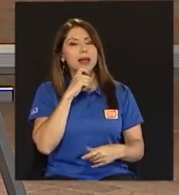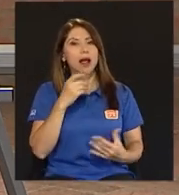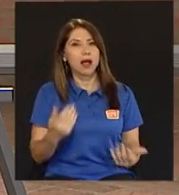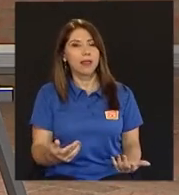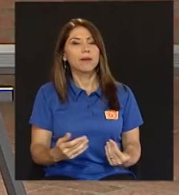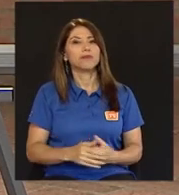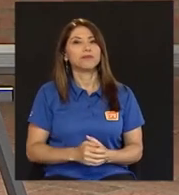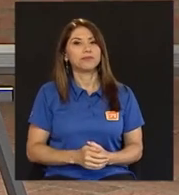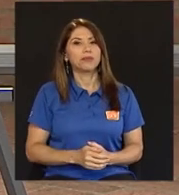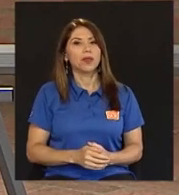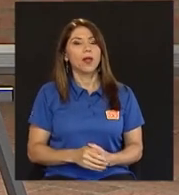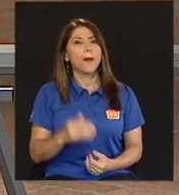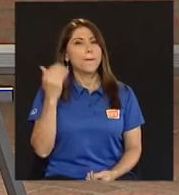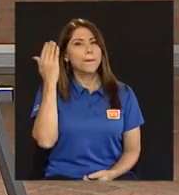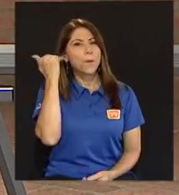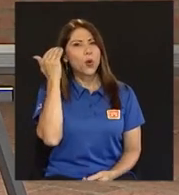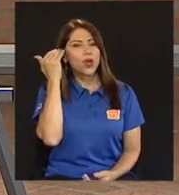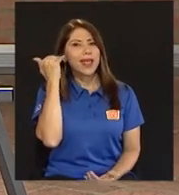¿Por qué